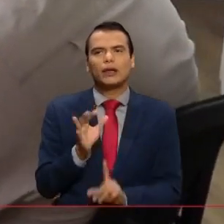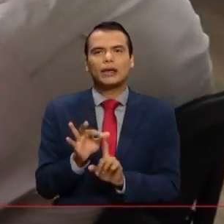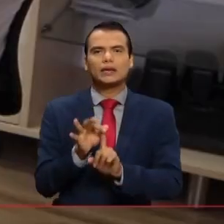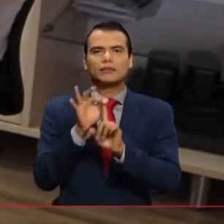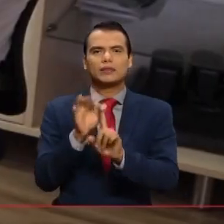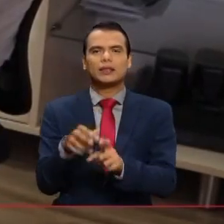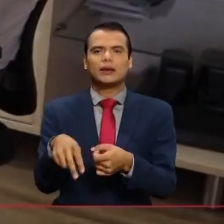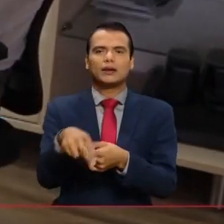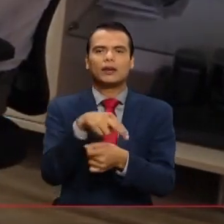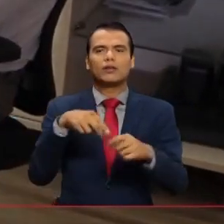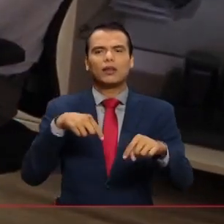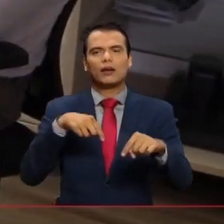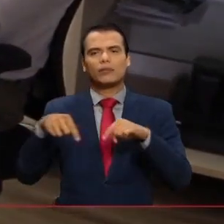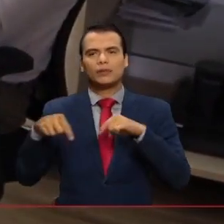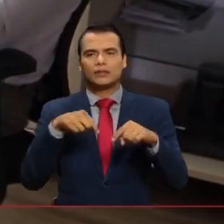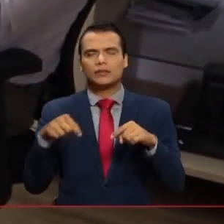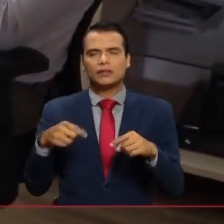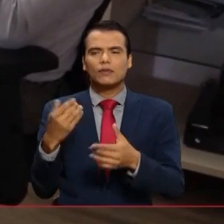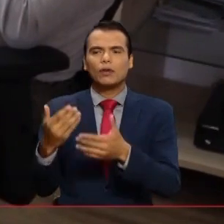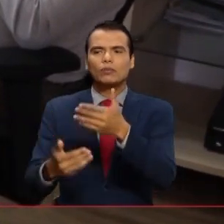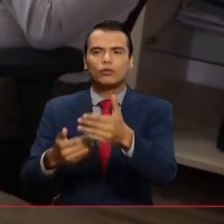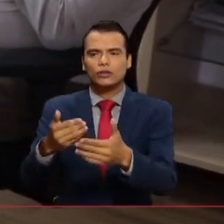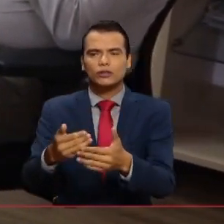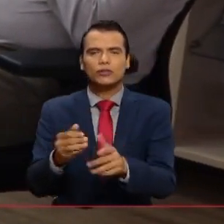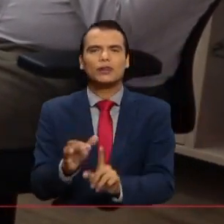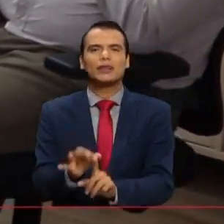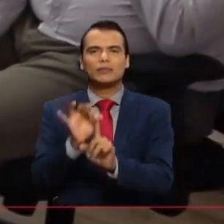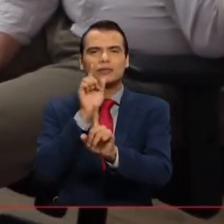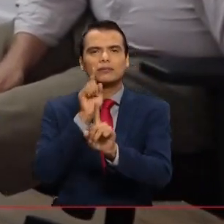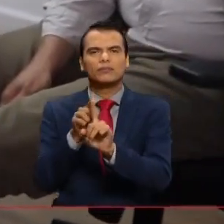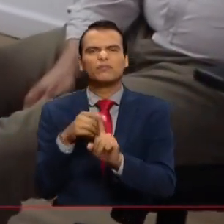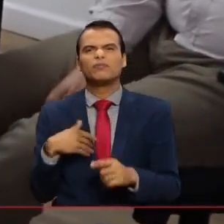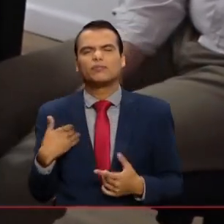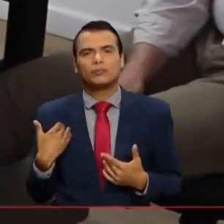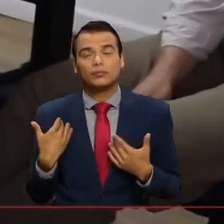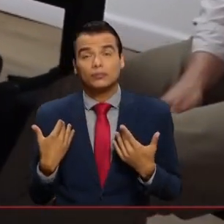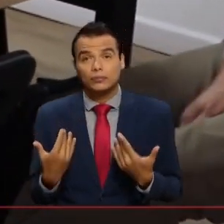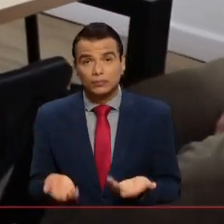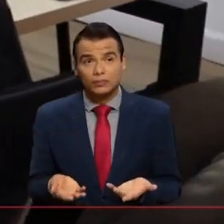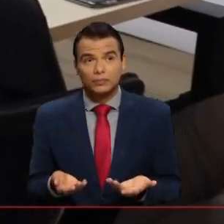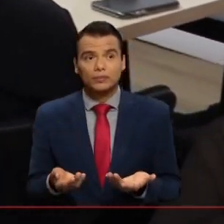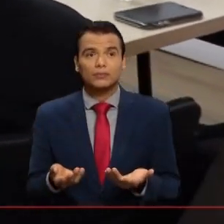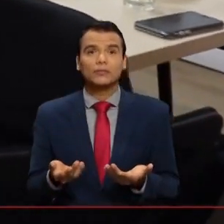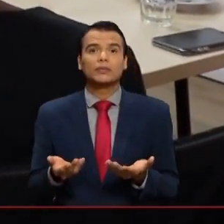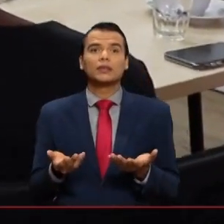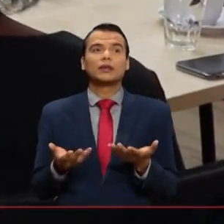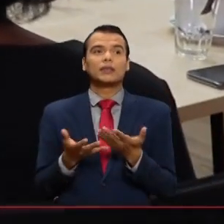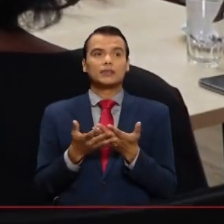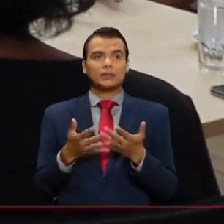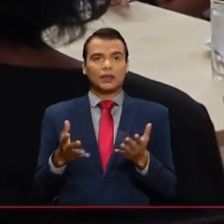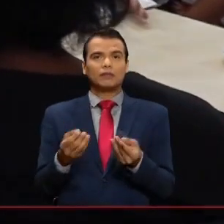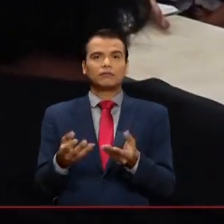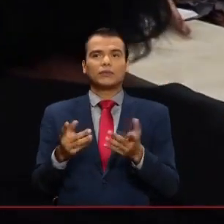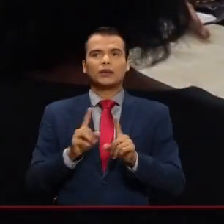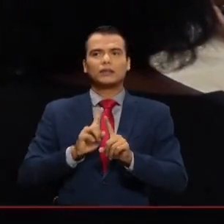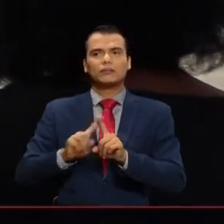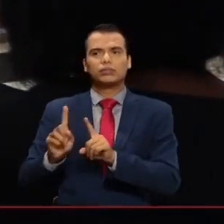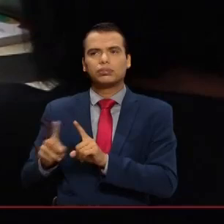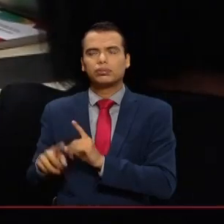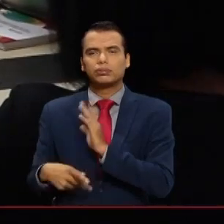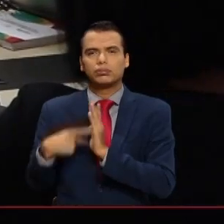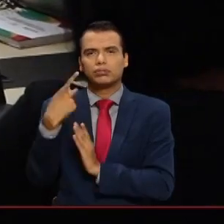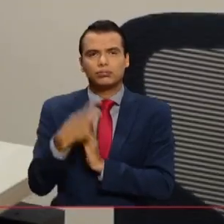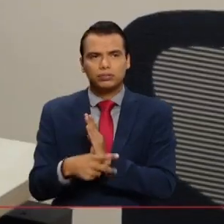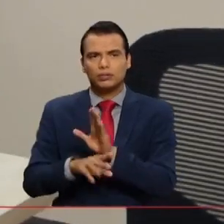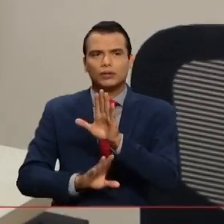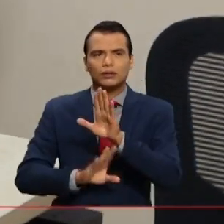esquema asociativo que cumple las condiciones para avanzar en la ejecución de proyectos importantes para la región. Viviana, para poder consolidar